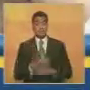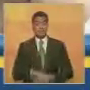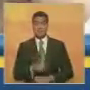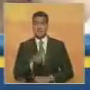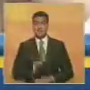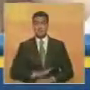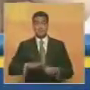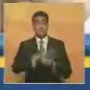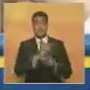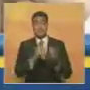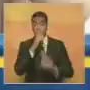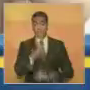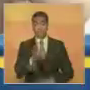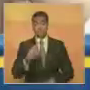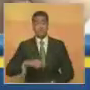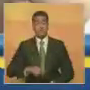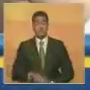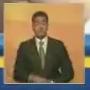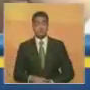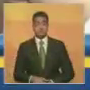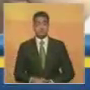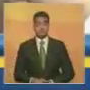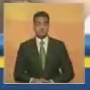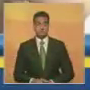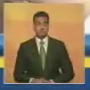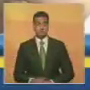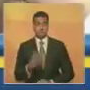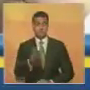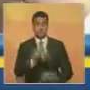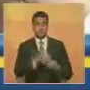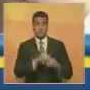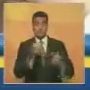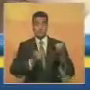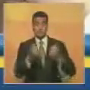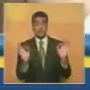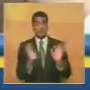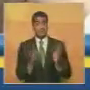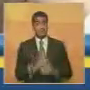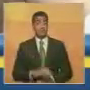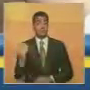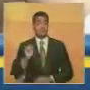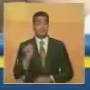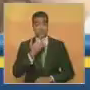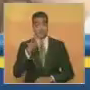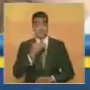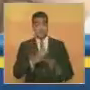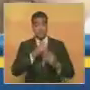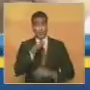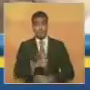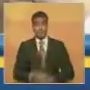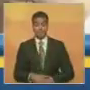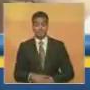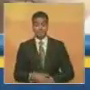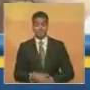estaba ya colapsado totalmente no tenemos como como de entrar los carros ni nada ahora sí están van a ver si toman en